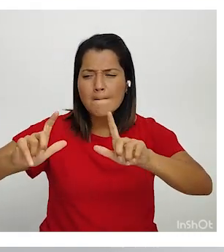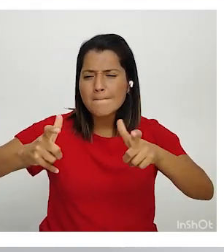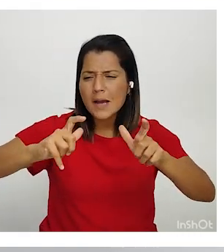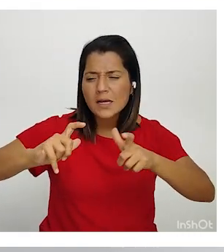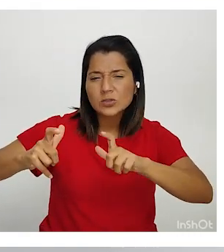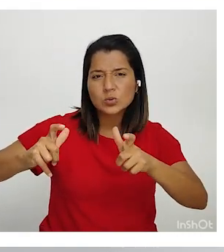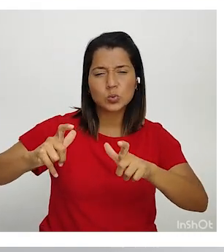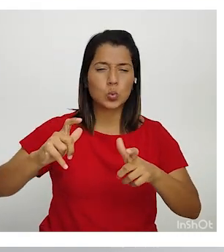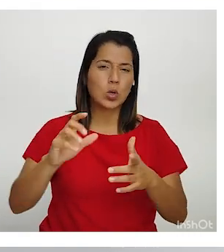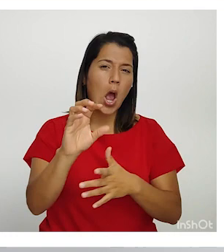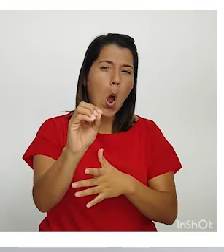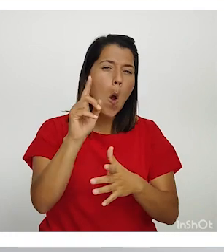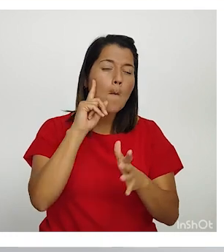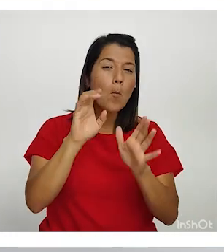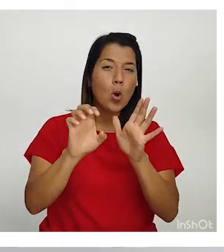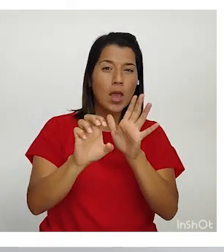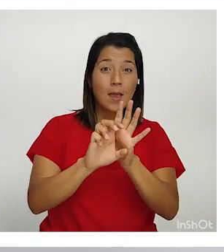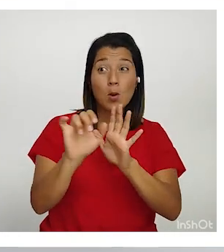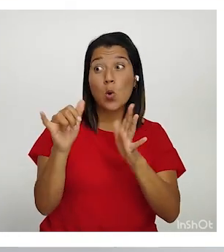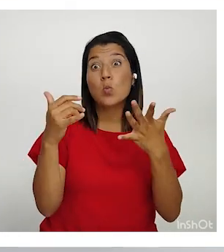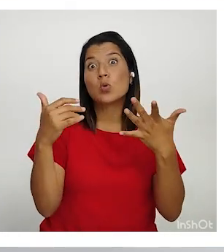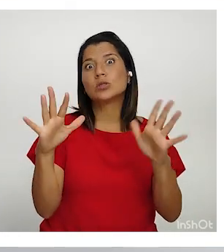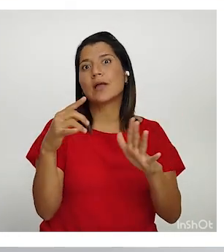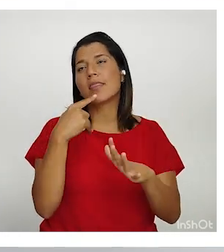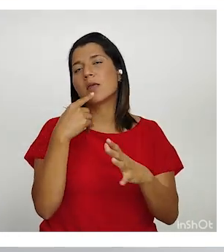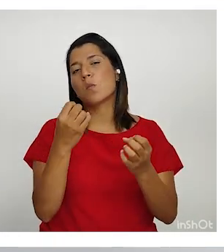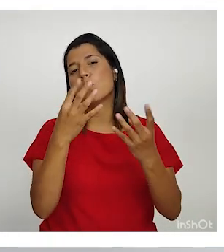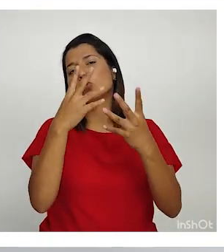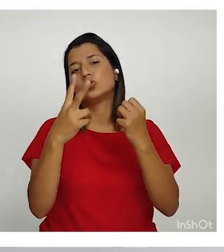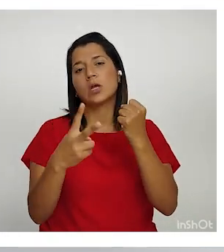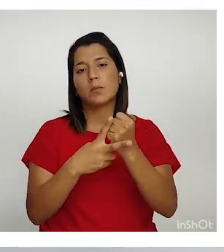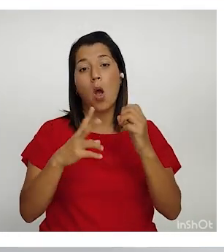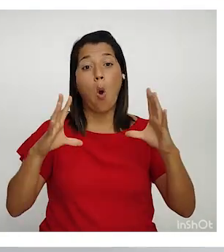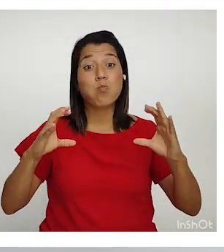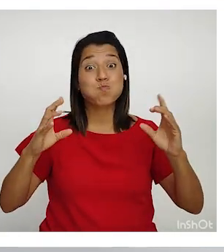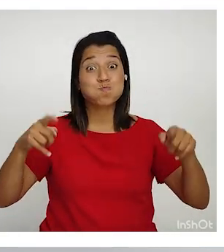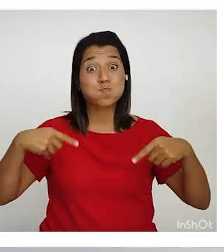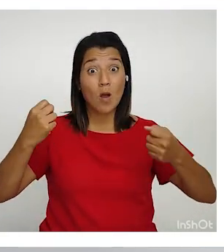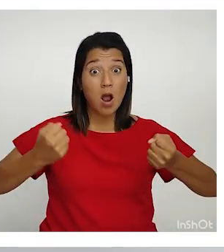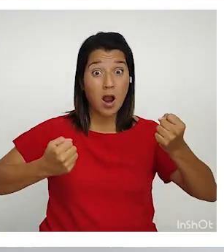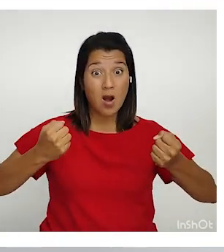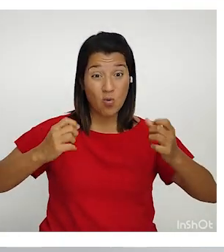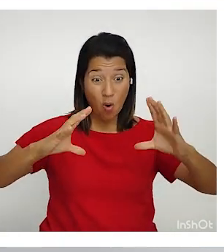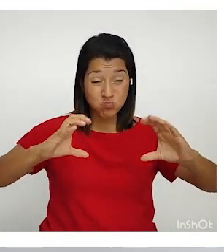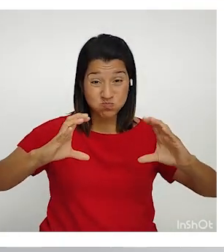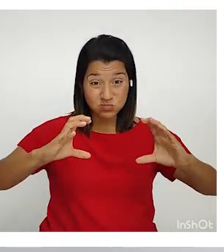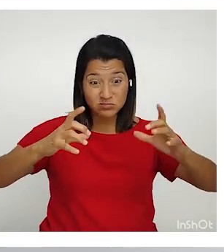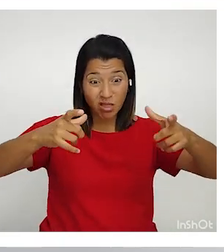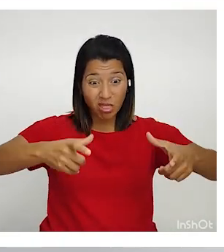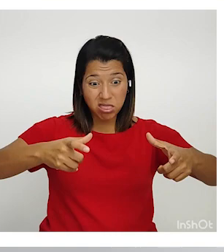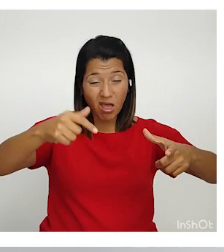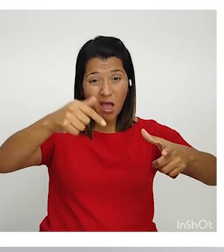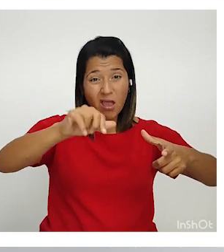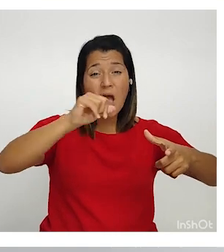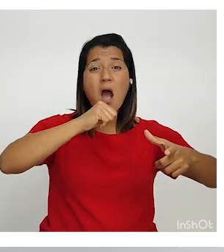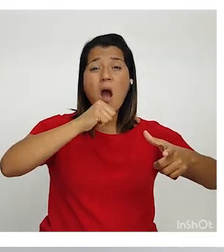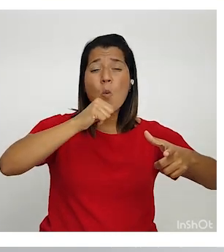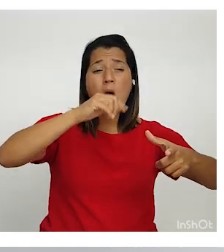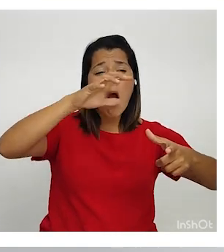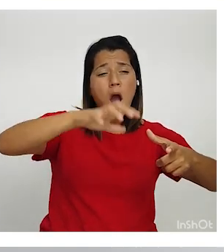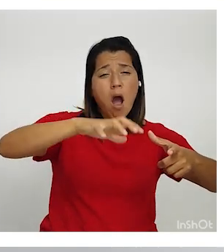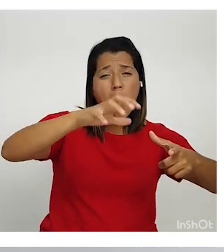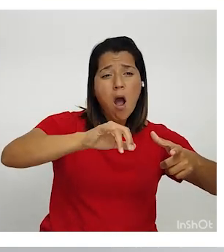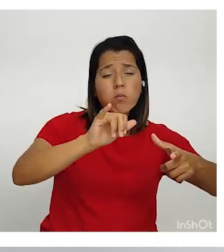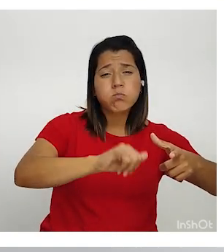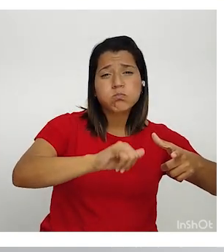otro desecho, por ejemplo, lo que ya hemos mencionado en múltiples ocasiones, llantas, latas, tarros, plásticos vacíos